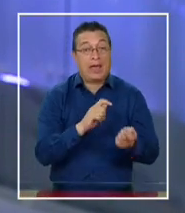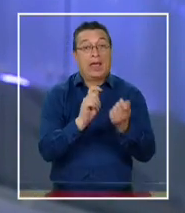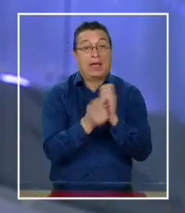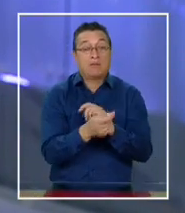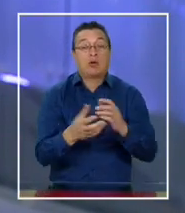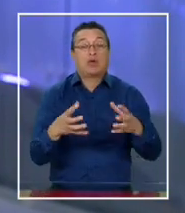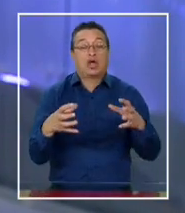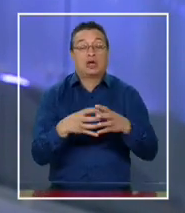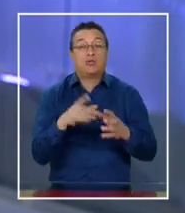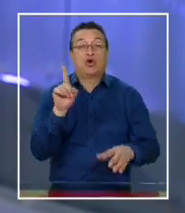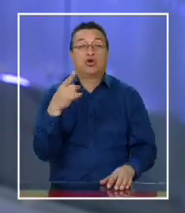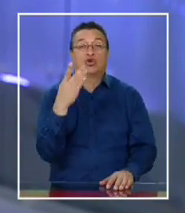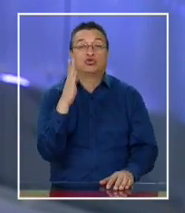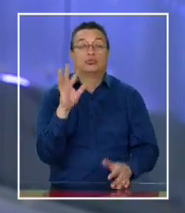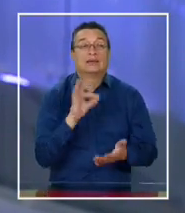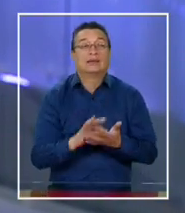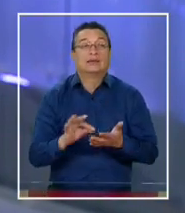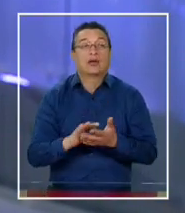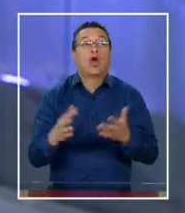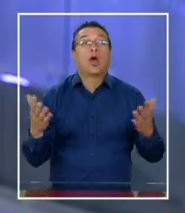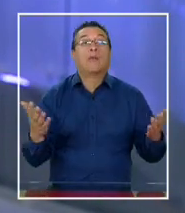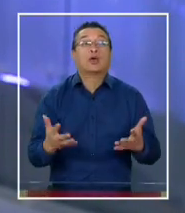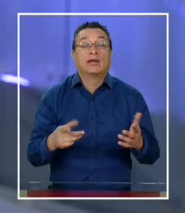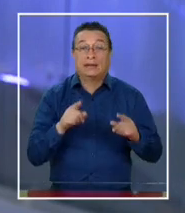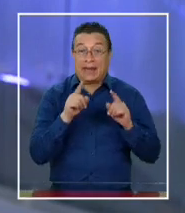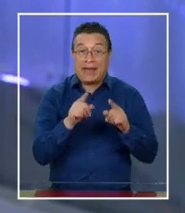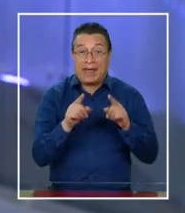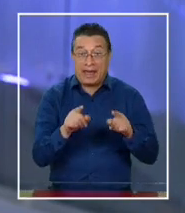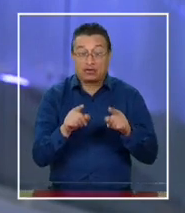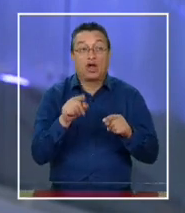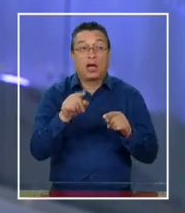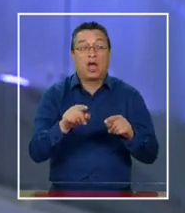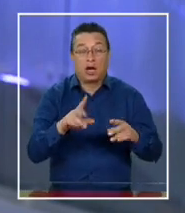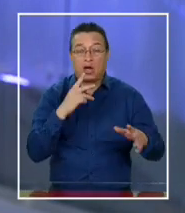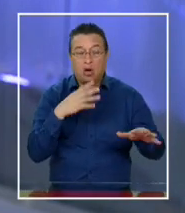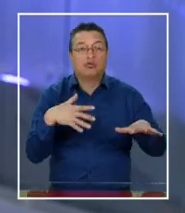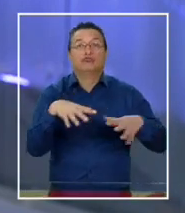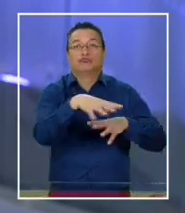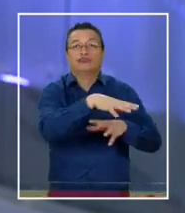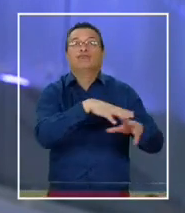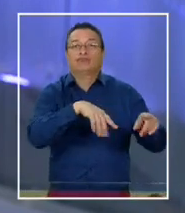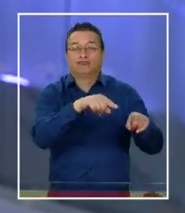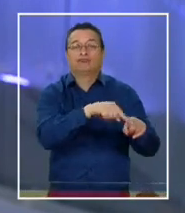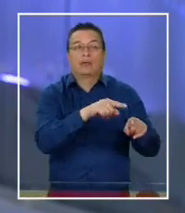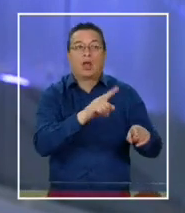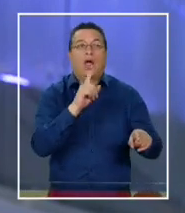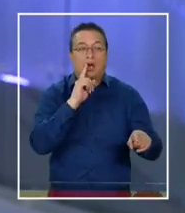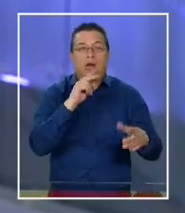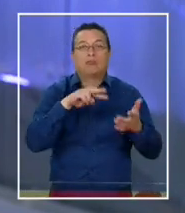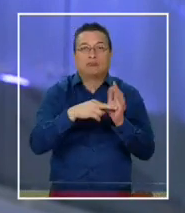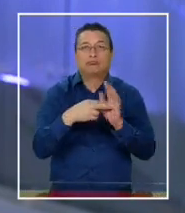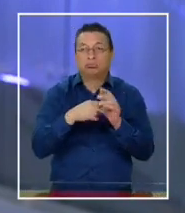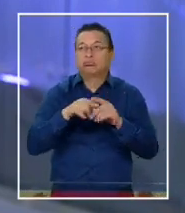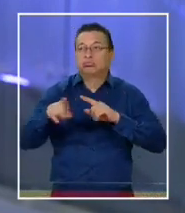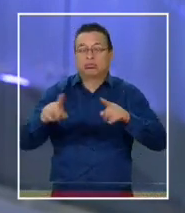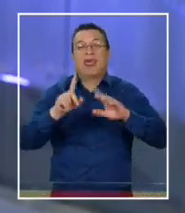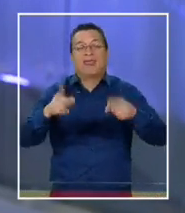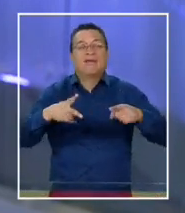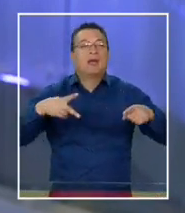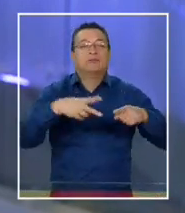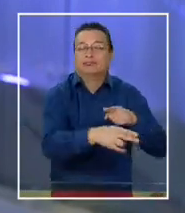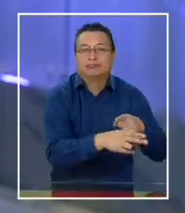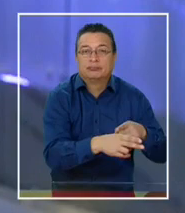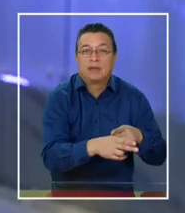el equipo subsecretario Yo creo que tiene que ver con eso con que ahí se armó una dinámica de de polémicas que había que detener